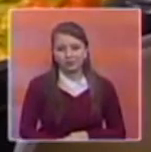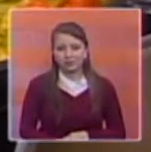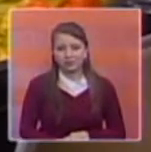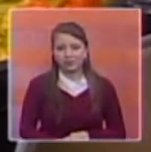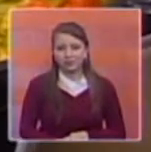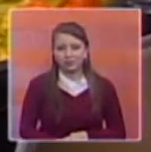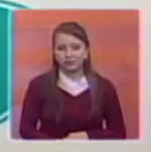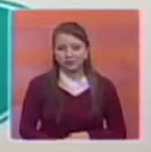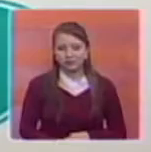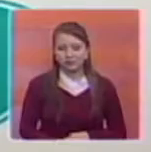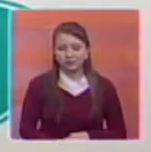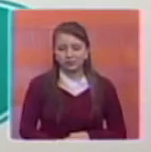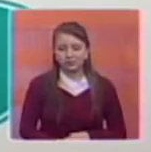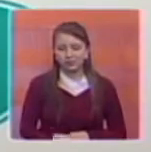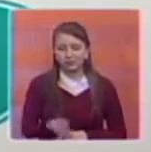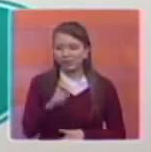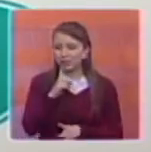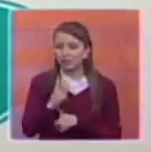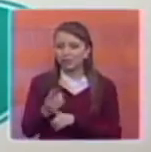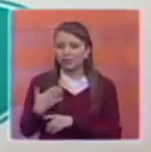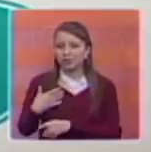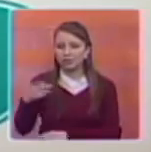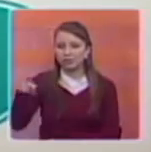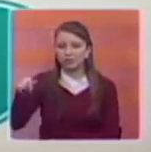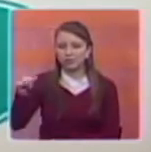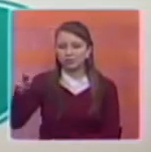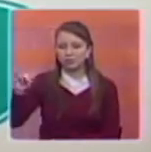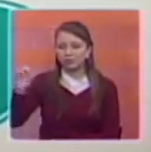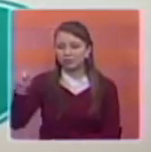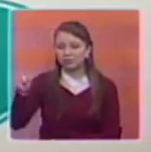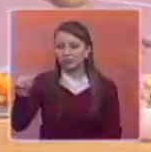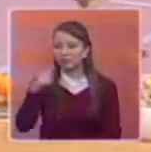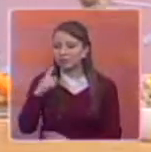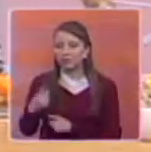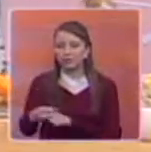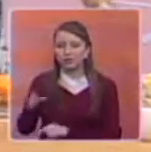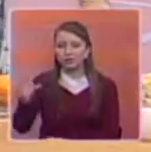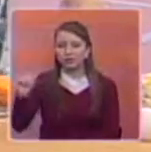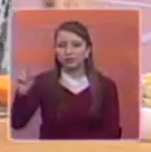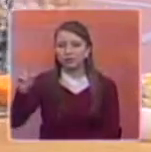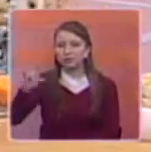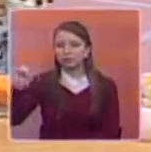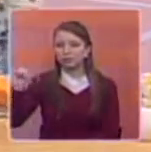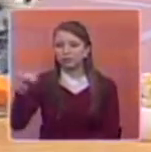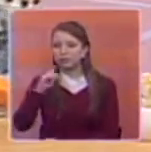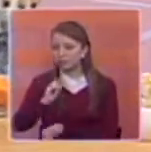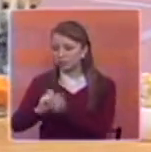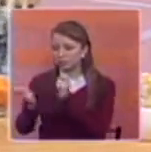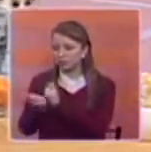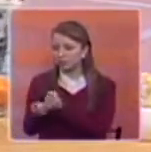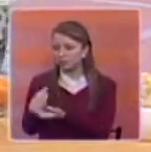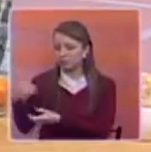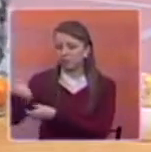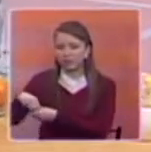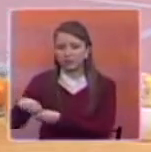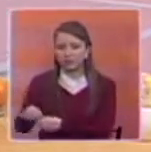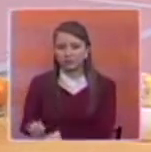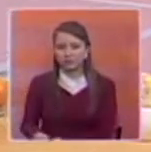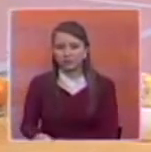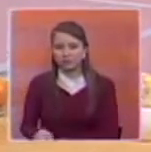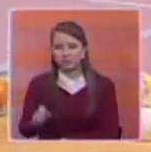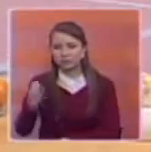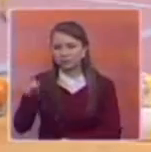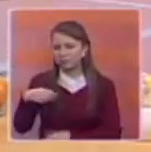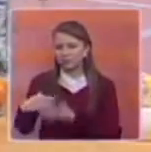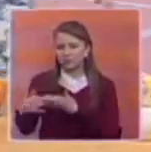definitivamente. Como no tenía paprika, le puse, fue al pollo, le puse el curry. Claro, puedes cambiarle la